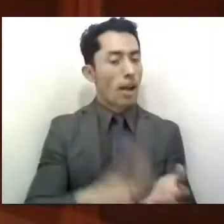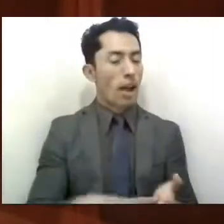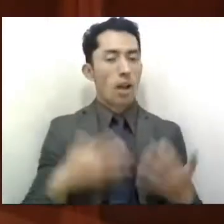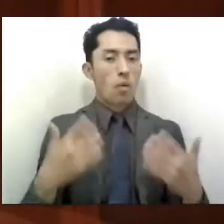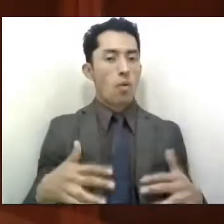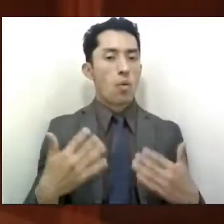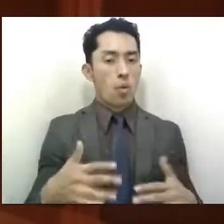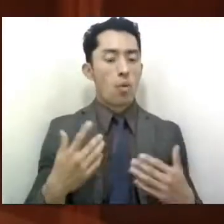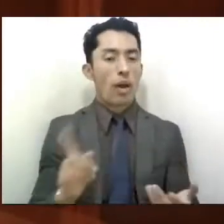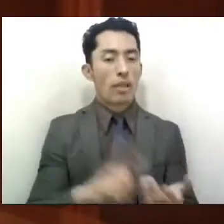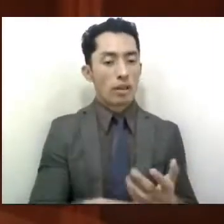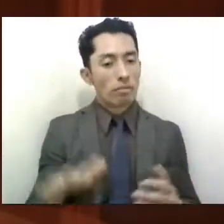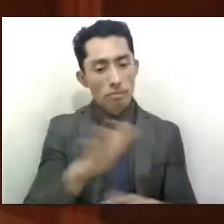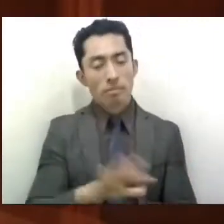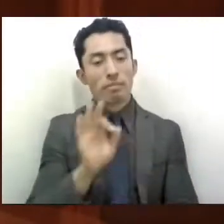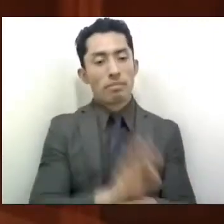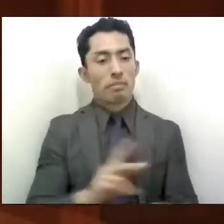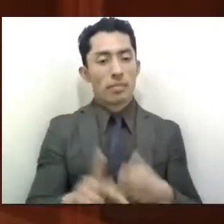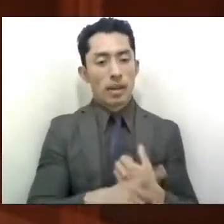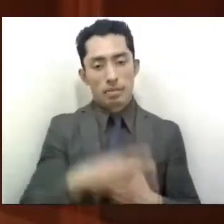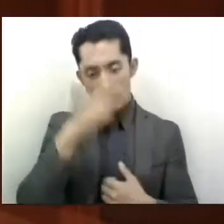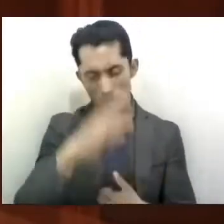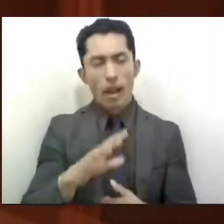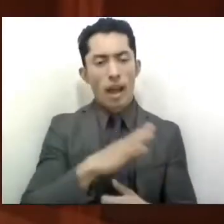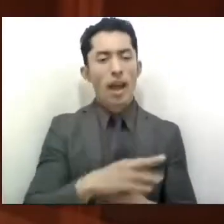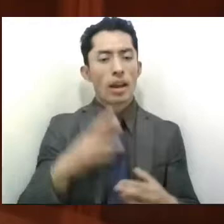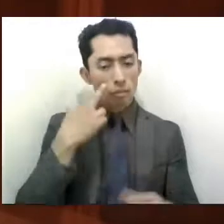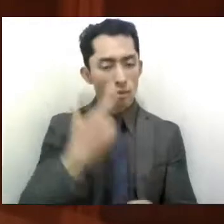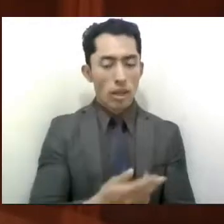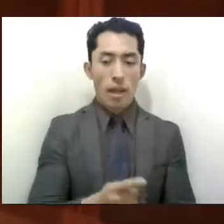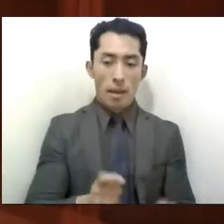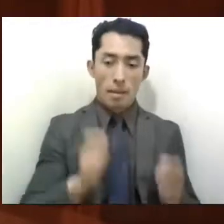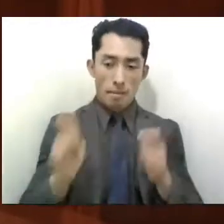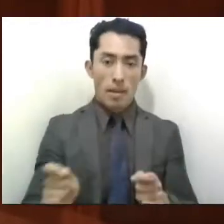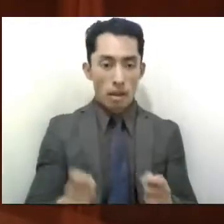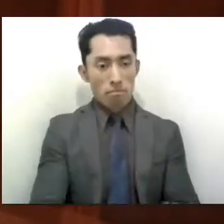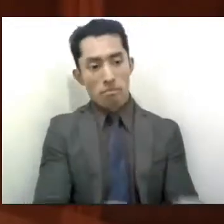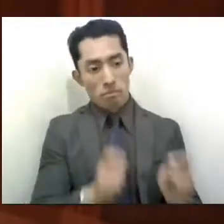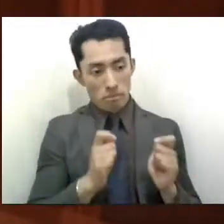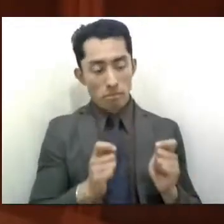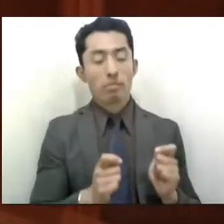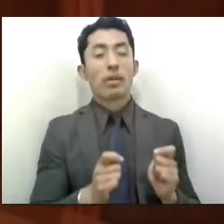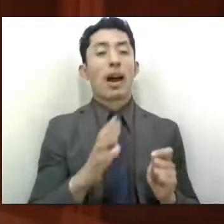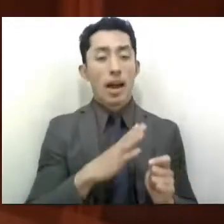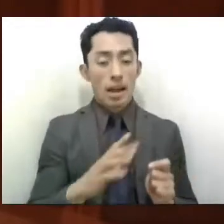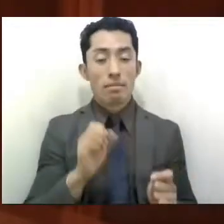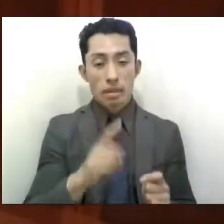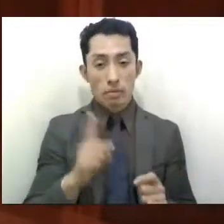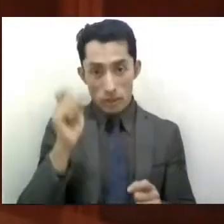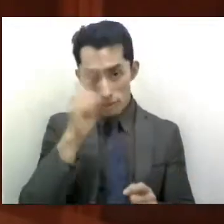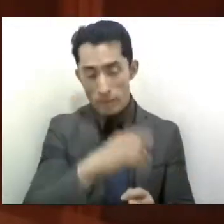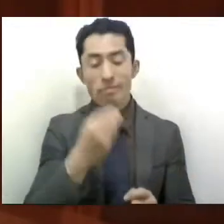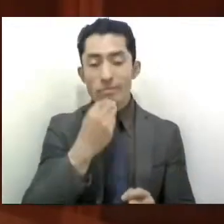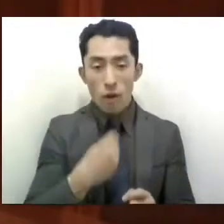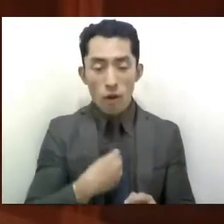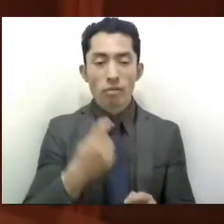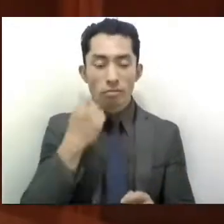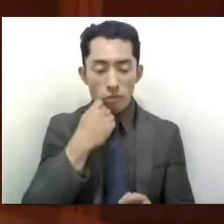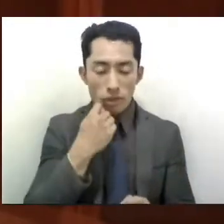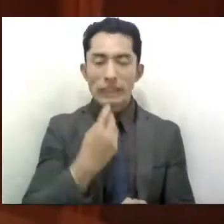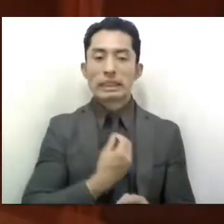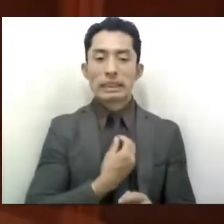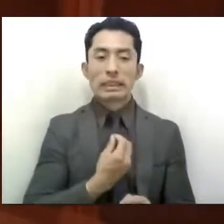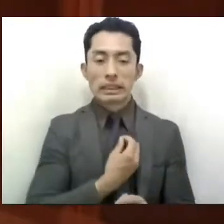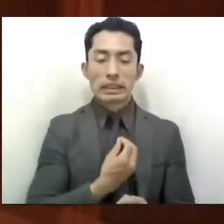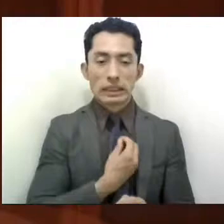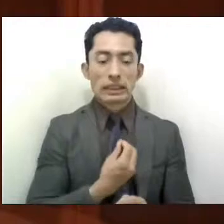inmensa responsabilidad que recae sobre ellos, así como las dificultades que deben afrontar, sobre todo en estos tiempos difíciles